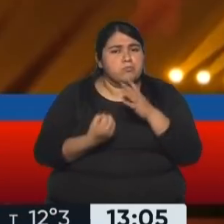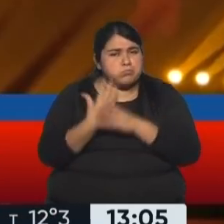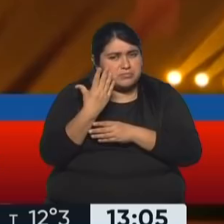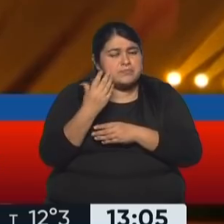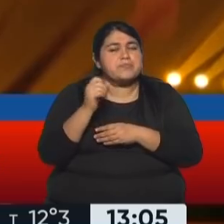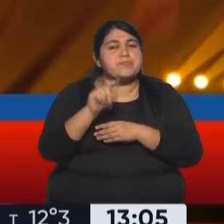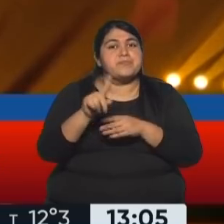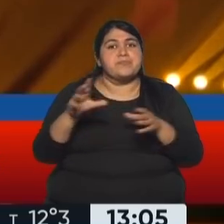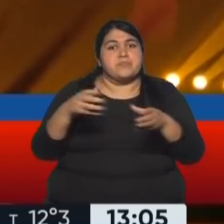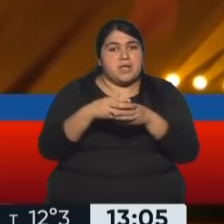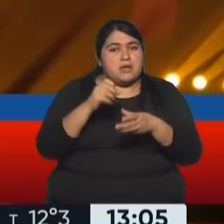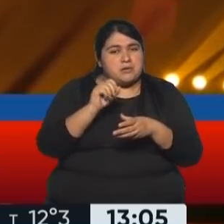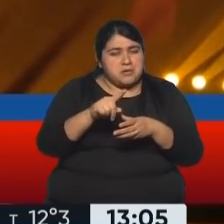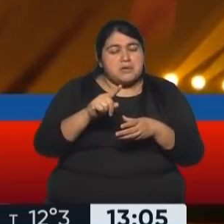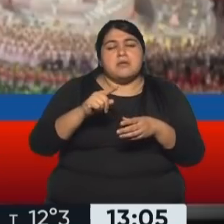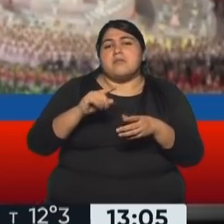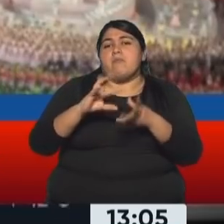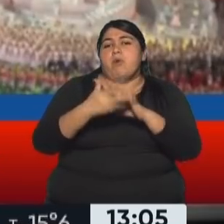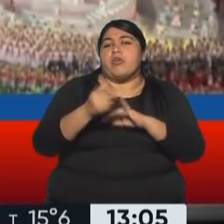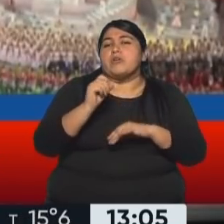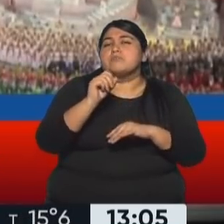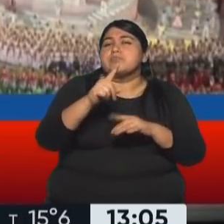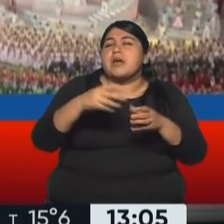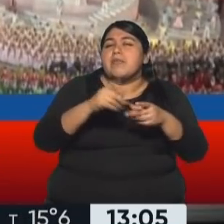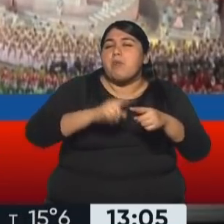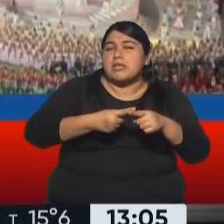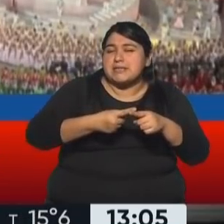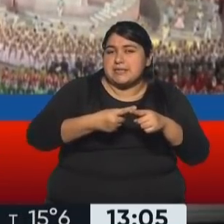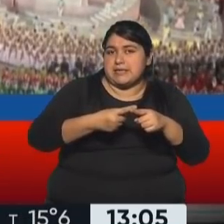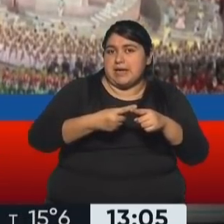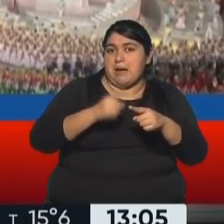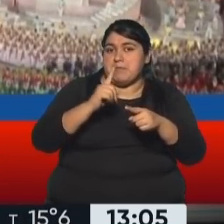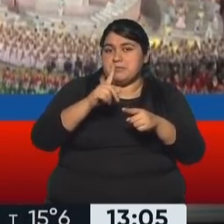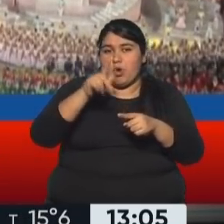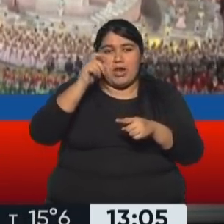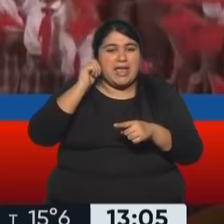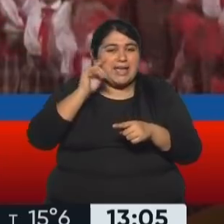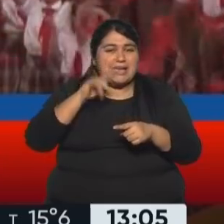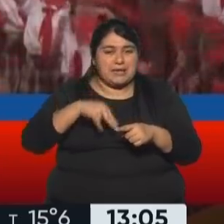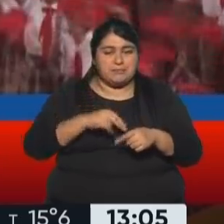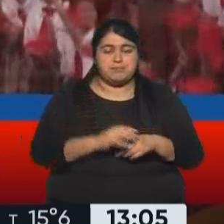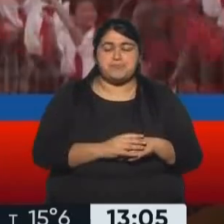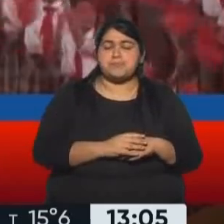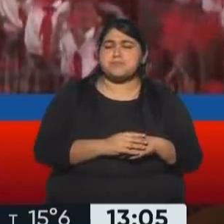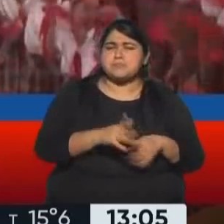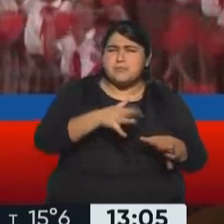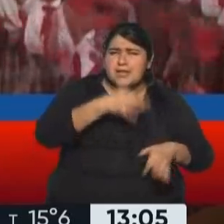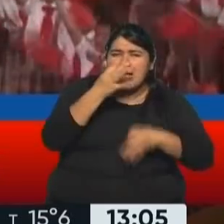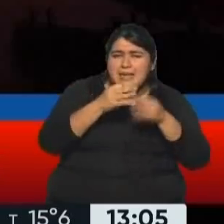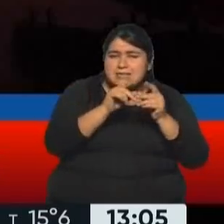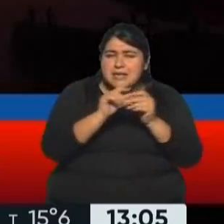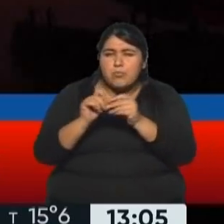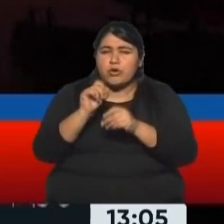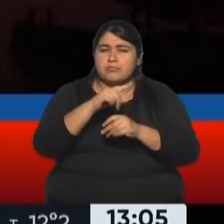y Li Dahao, en base al modelo de partido de vanguardia ideado por Lenin. Si se evalúan los números de su